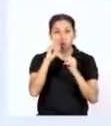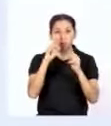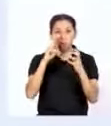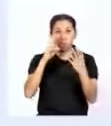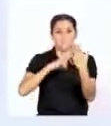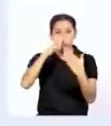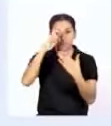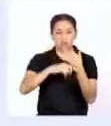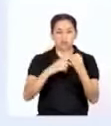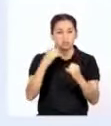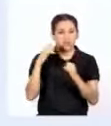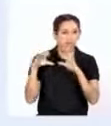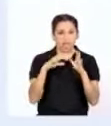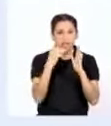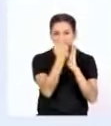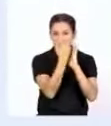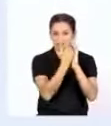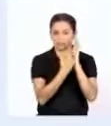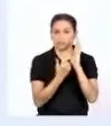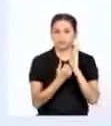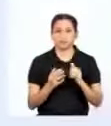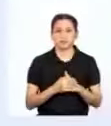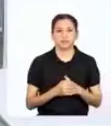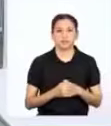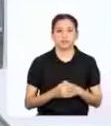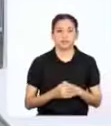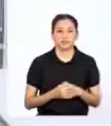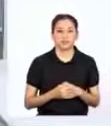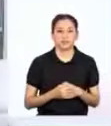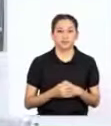concluimos con un plan de actividades.